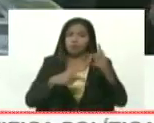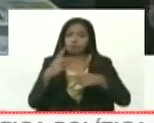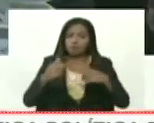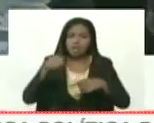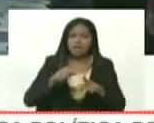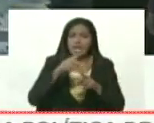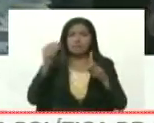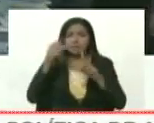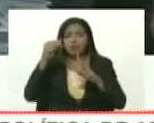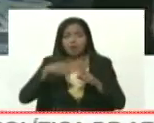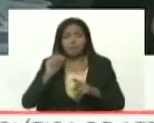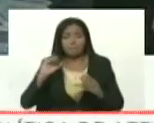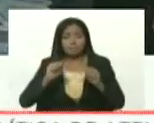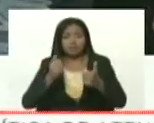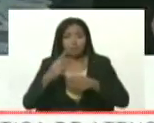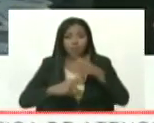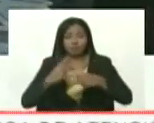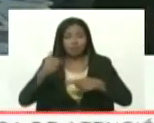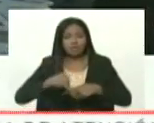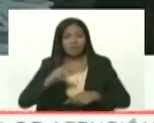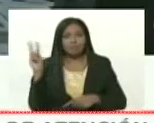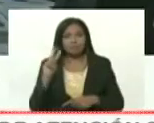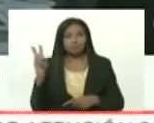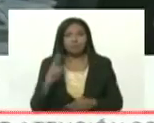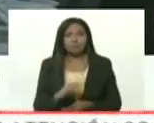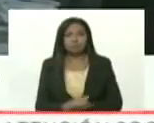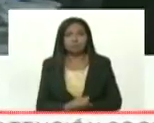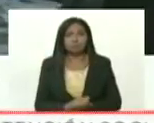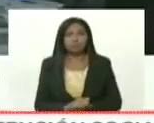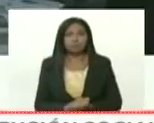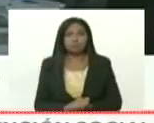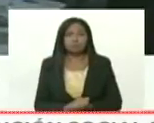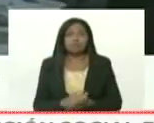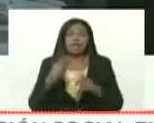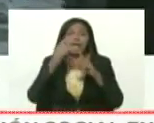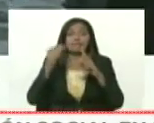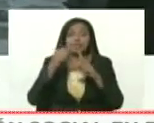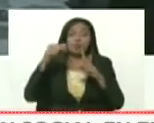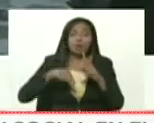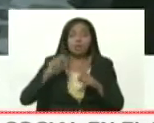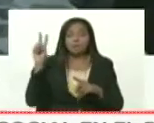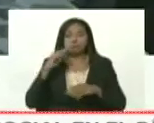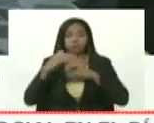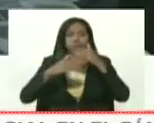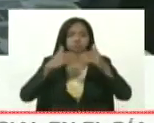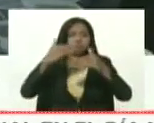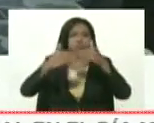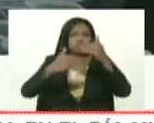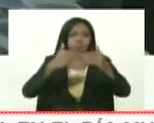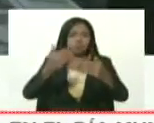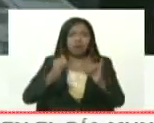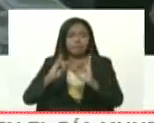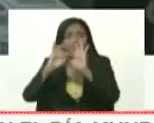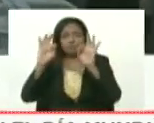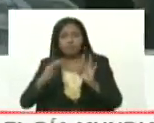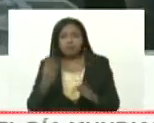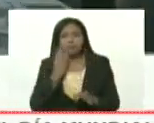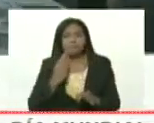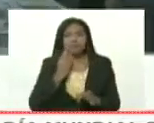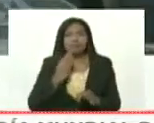trigo. Bueno, lo empezamos a producir. ¿Ah? Señor presidente. El trigo en Venezuela también, paso a paso. Asimismo, tenemos una